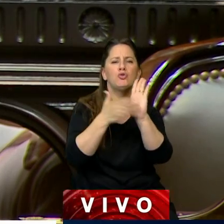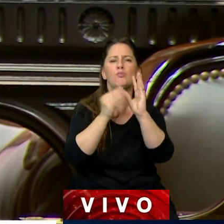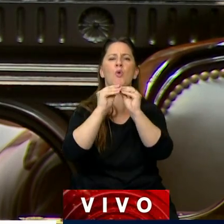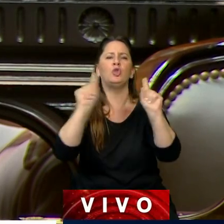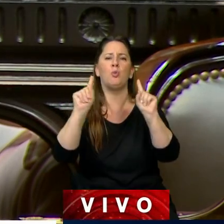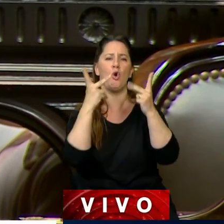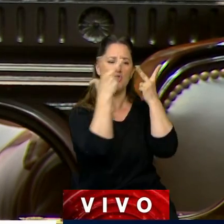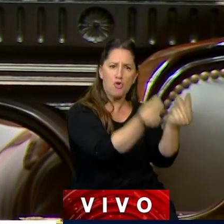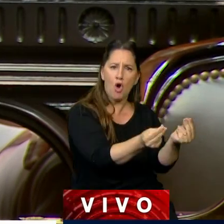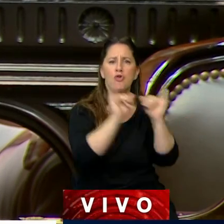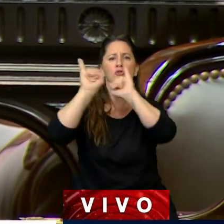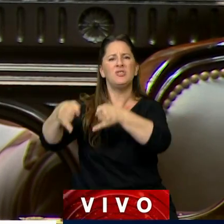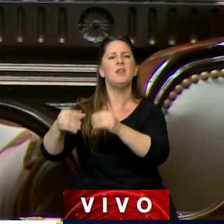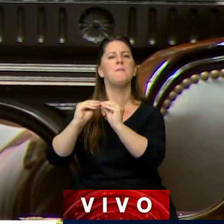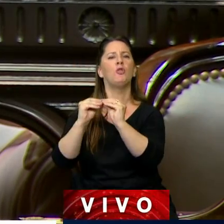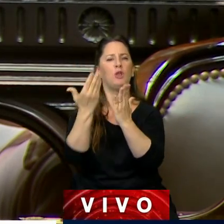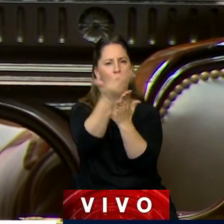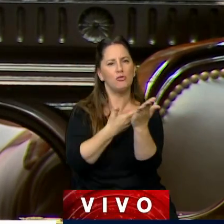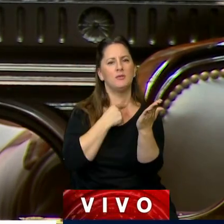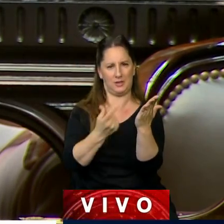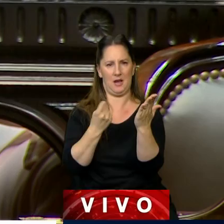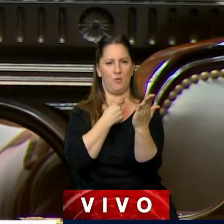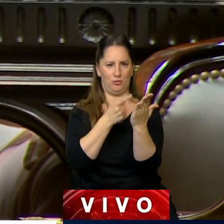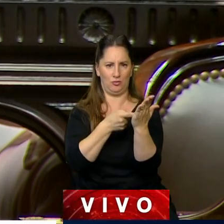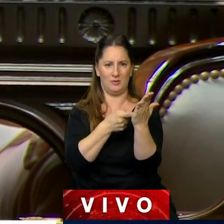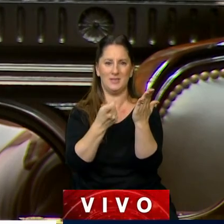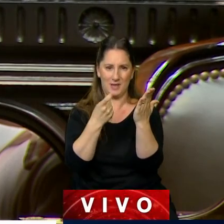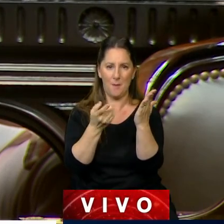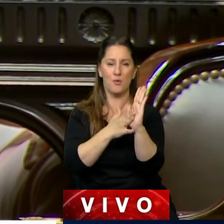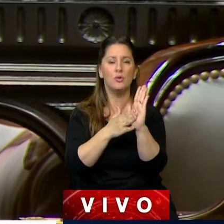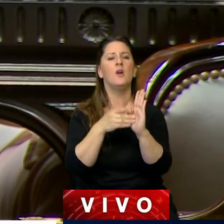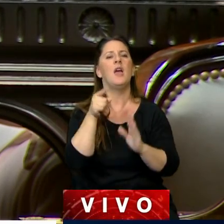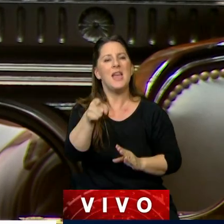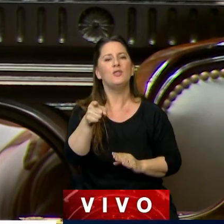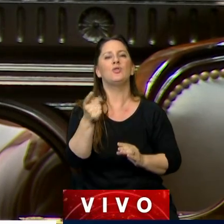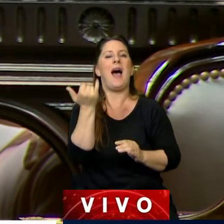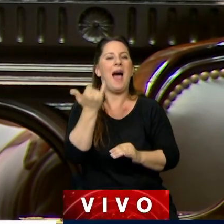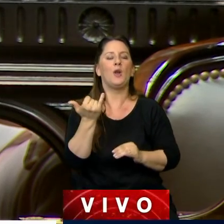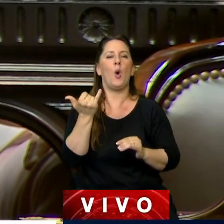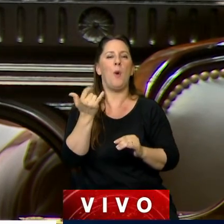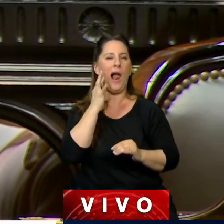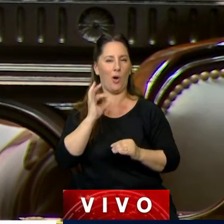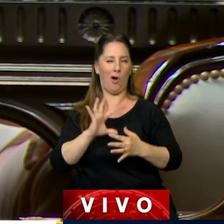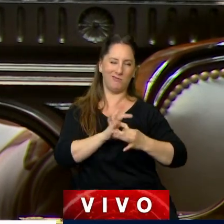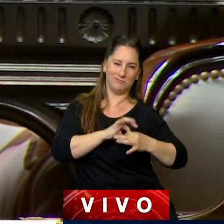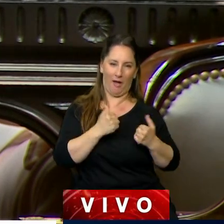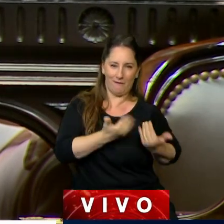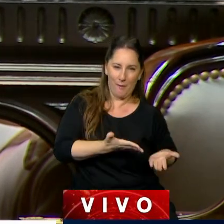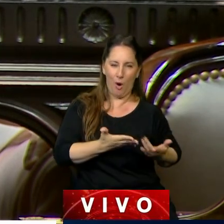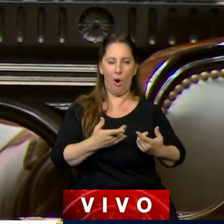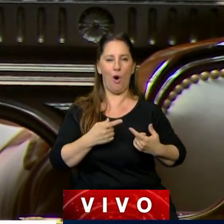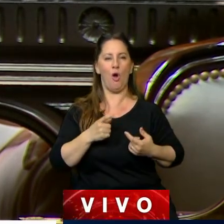algunos han rechazado y otras aceptan. Queremos saber si en eso hay una especie de amiguismo, si